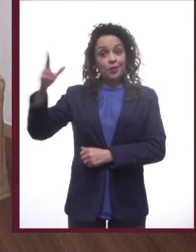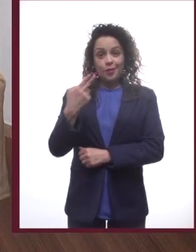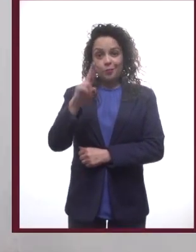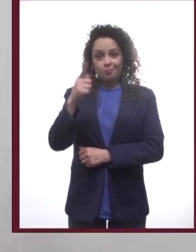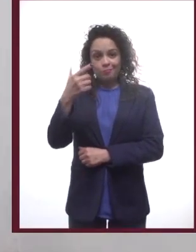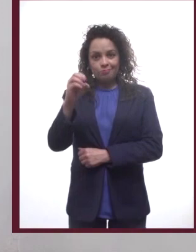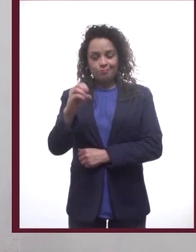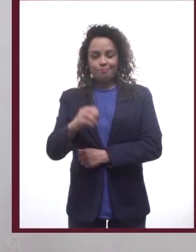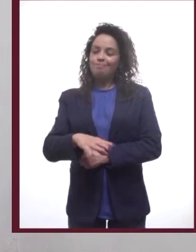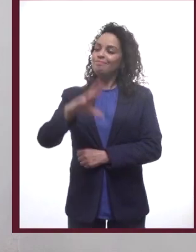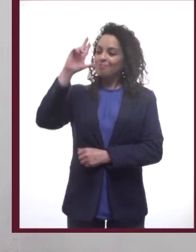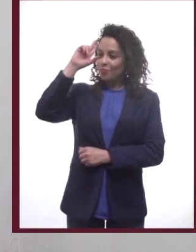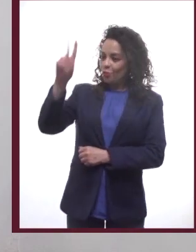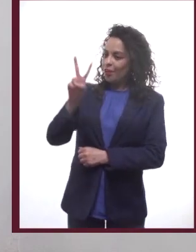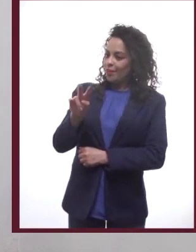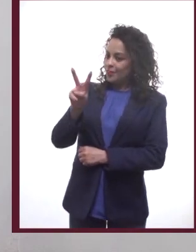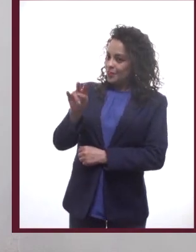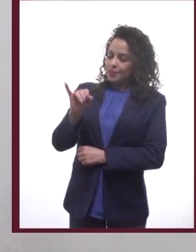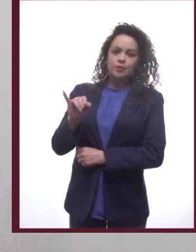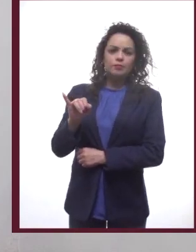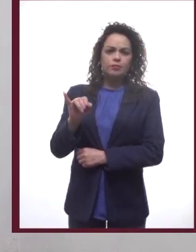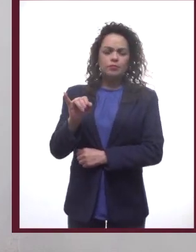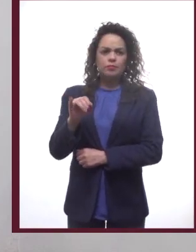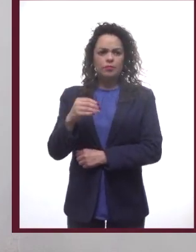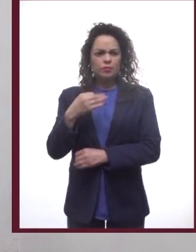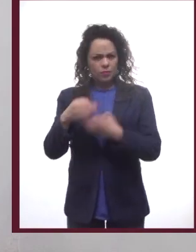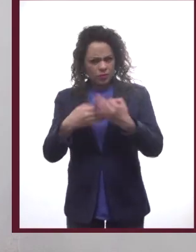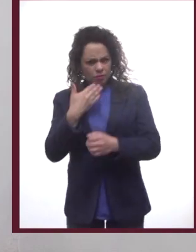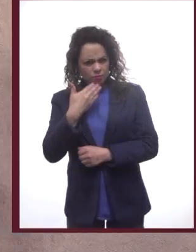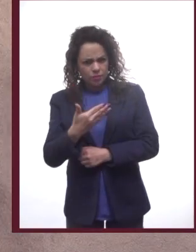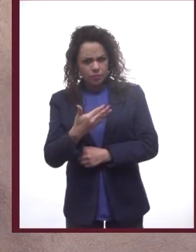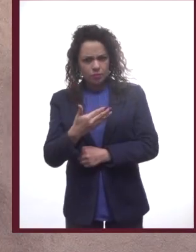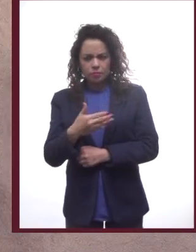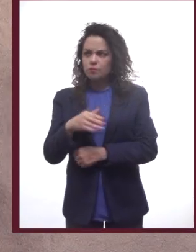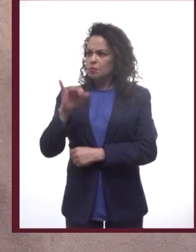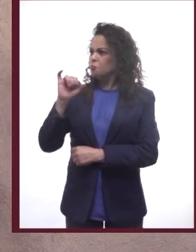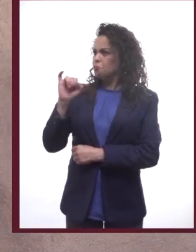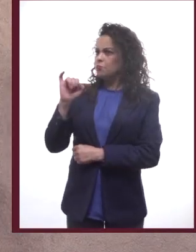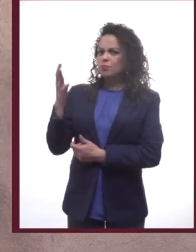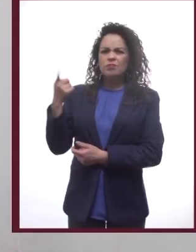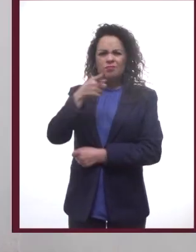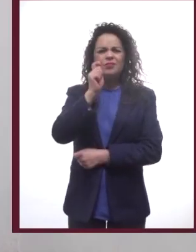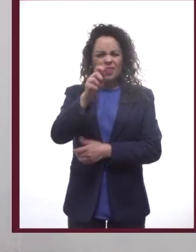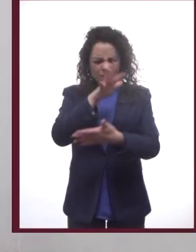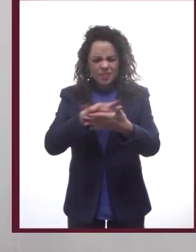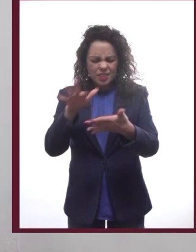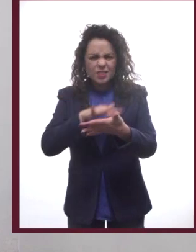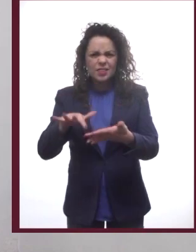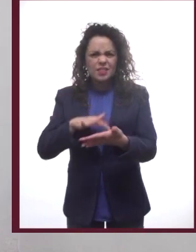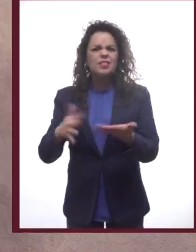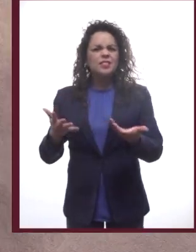Hola, Hugo. Hola, Vivi. ¿Todo bien? Sí, ¿Qué lees?